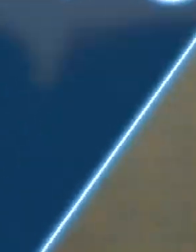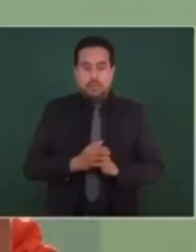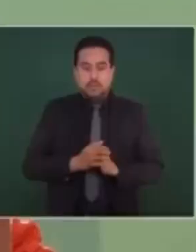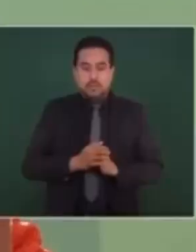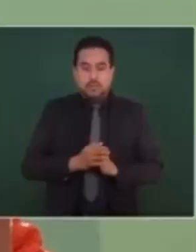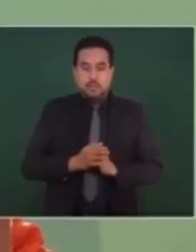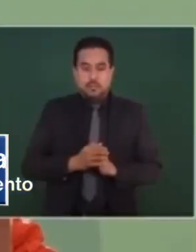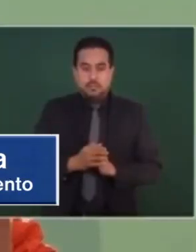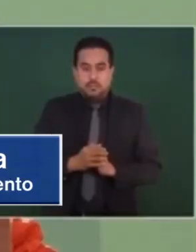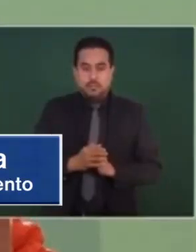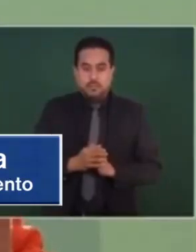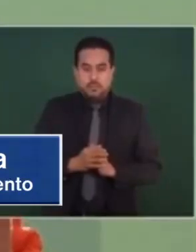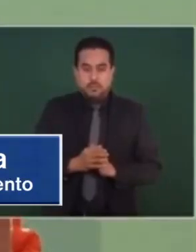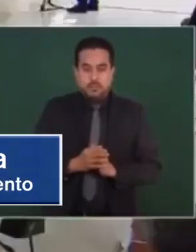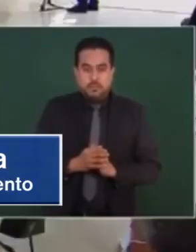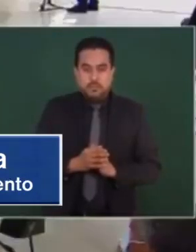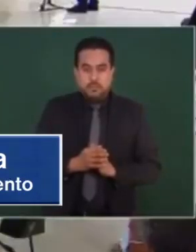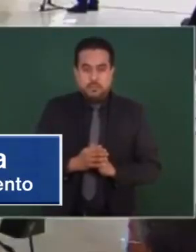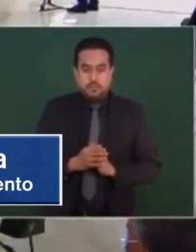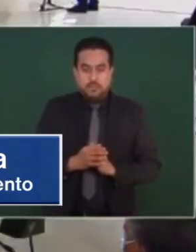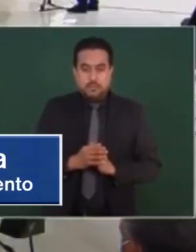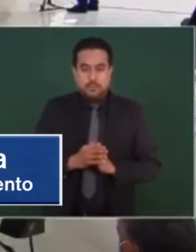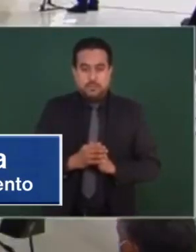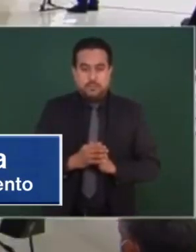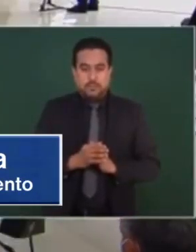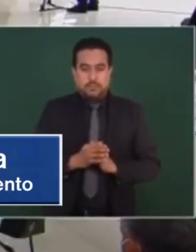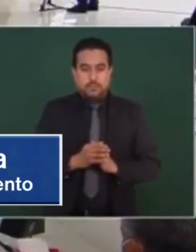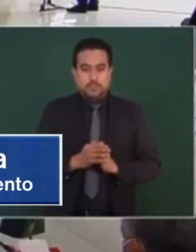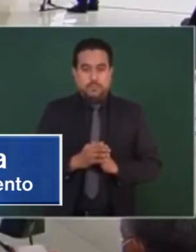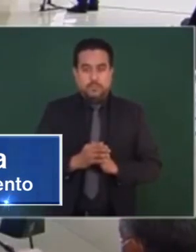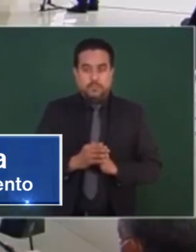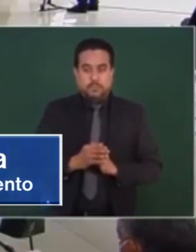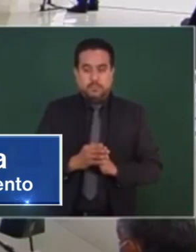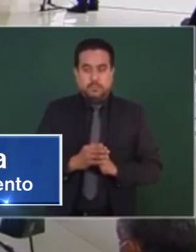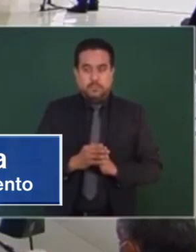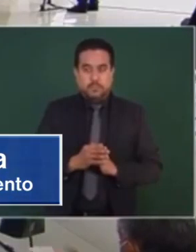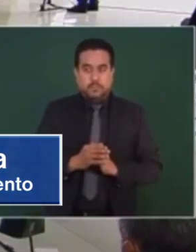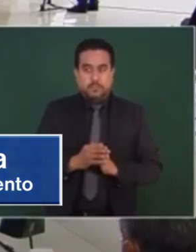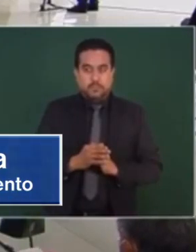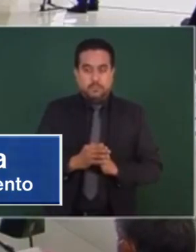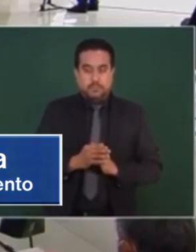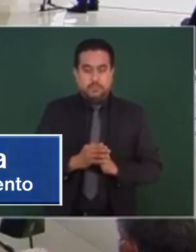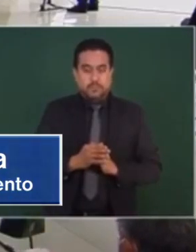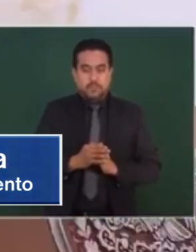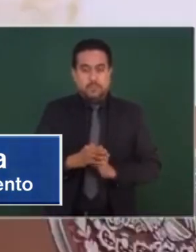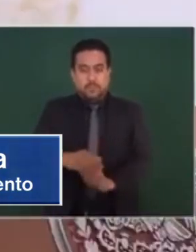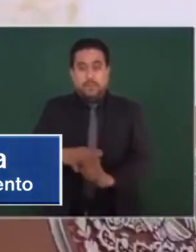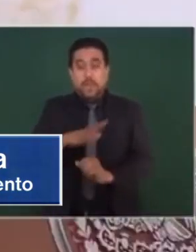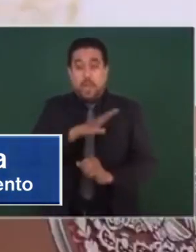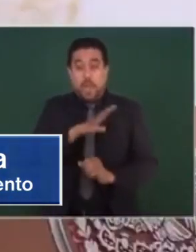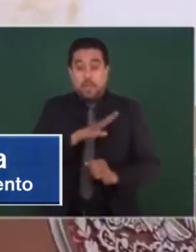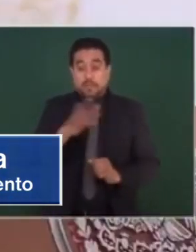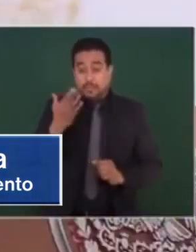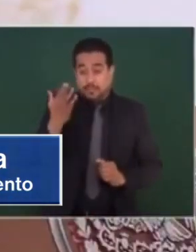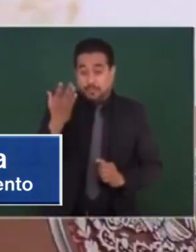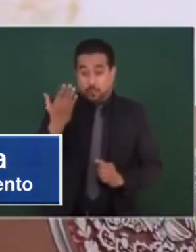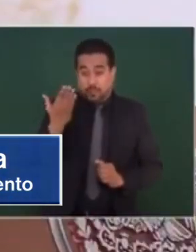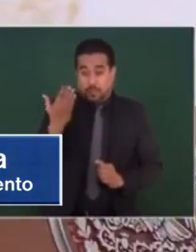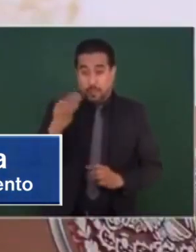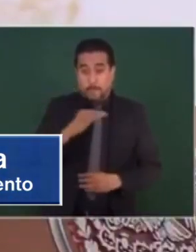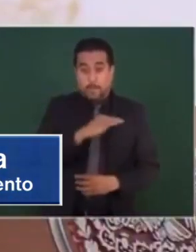de todas maneras en el fortalecimiento de los 50 municipios